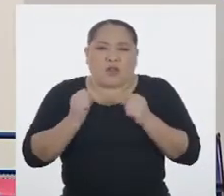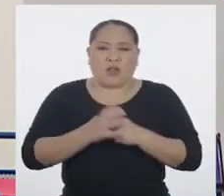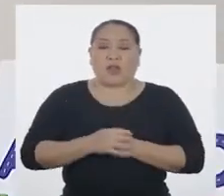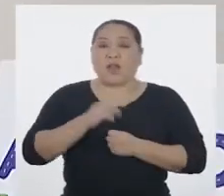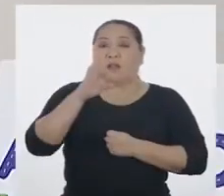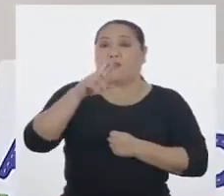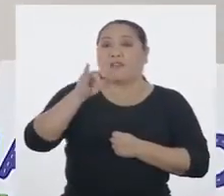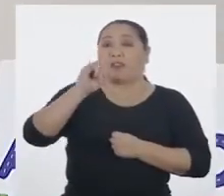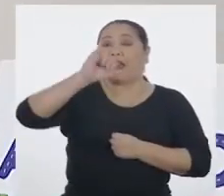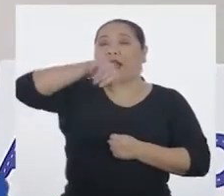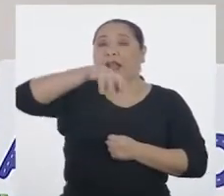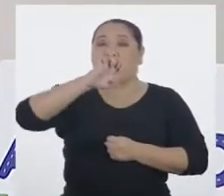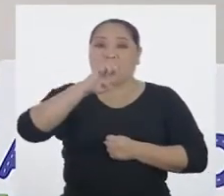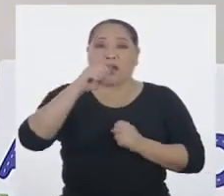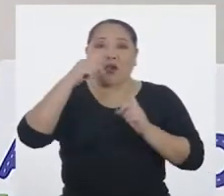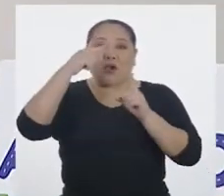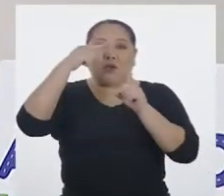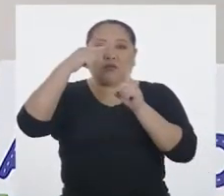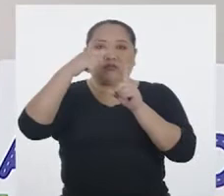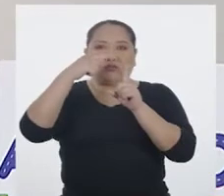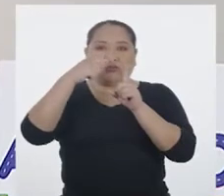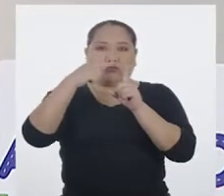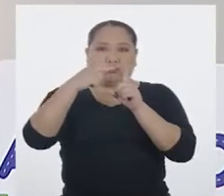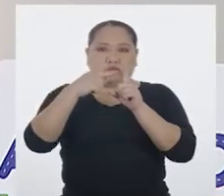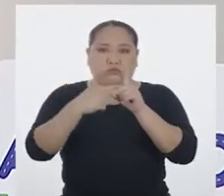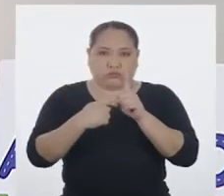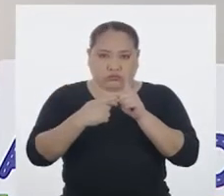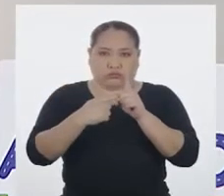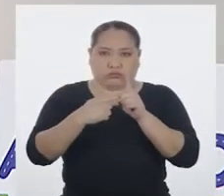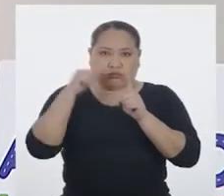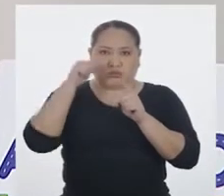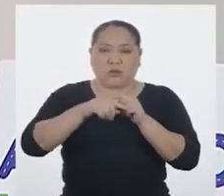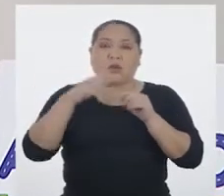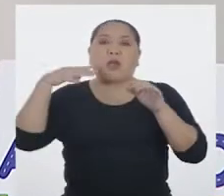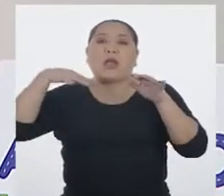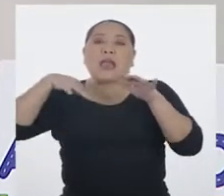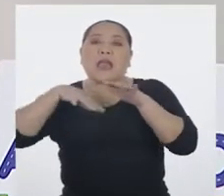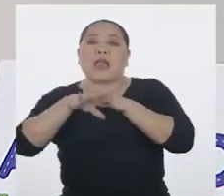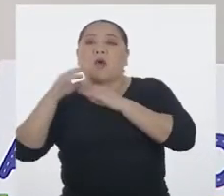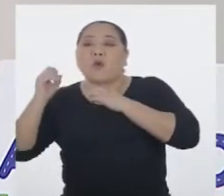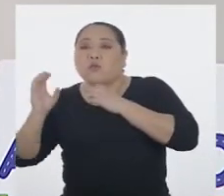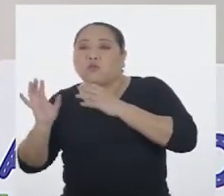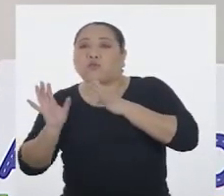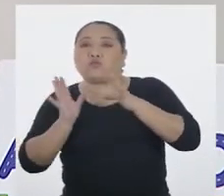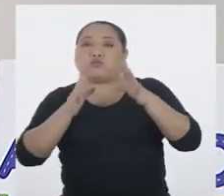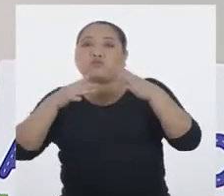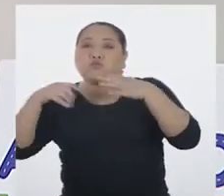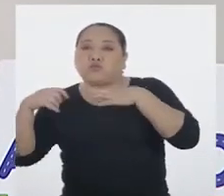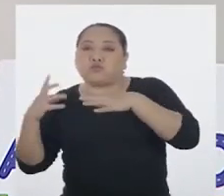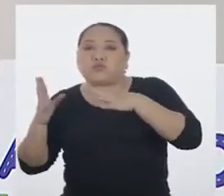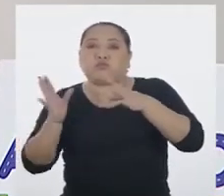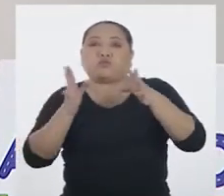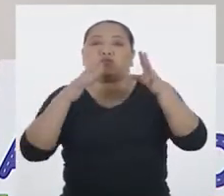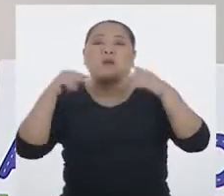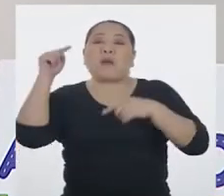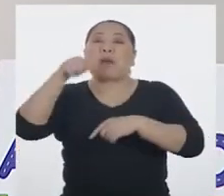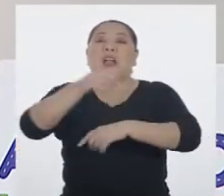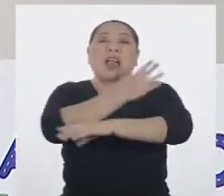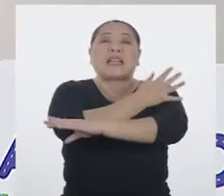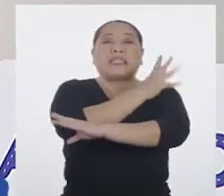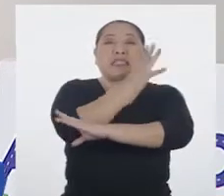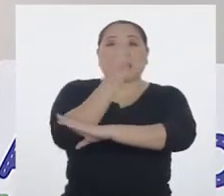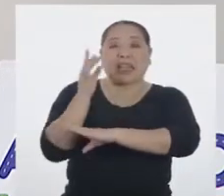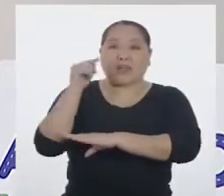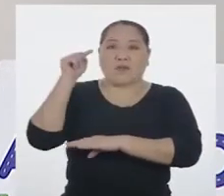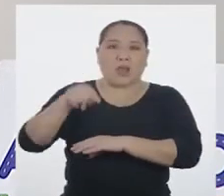friaje? Un friaje es la disminución de la temperatura del aire por ingreso de una masa de aire frío polar hacia la